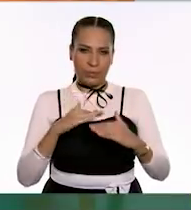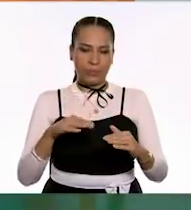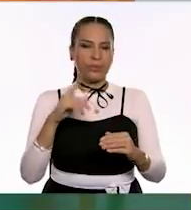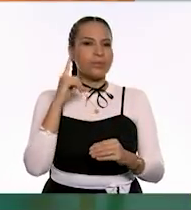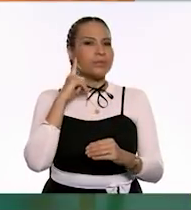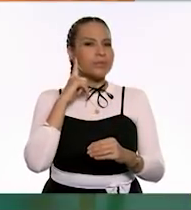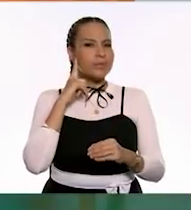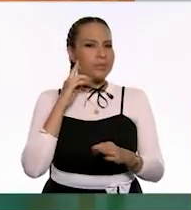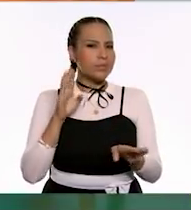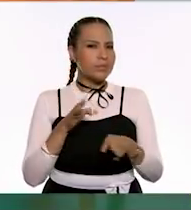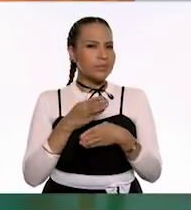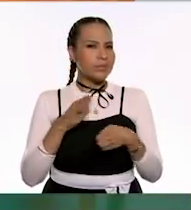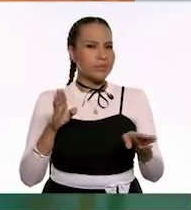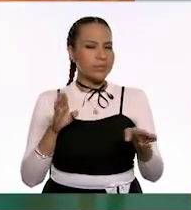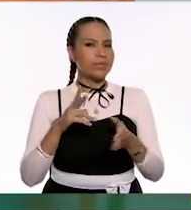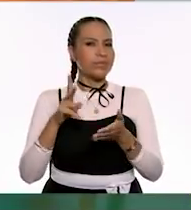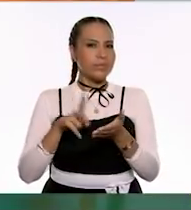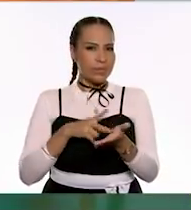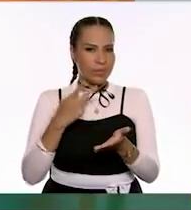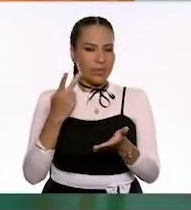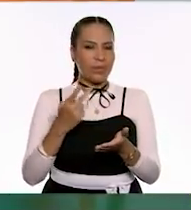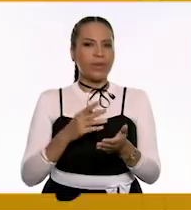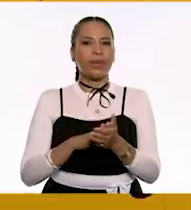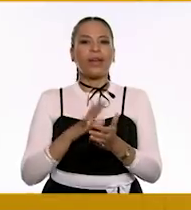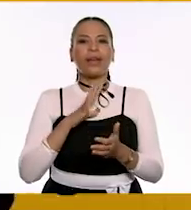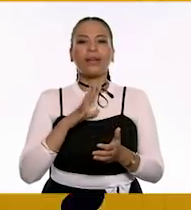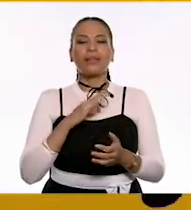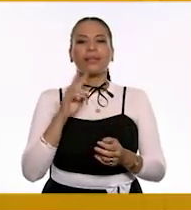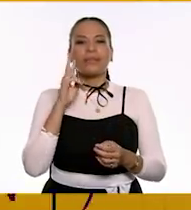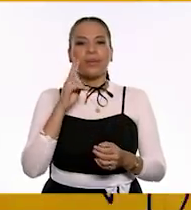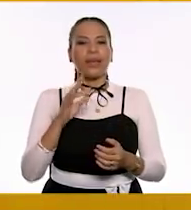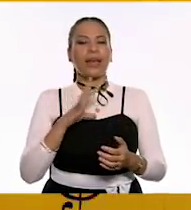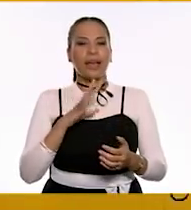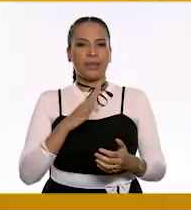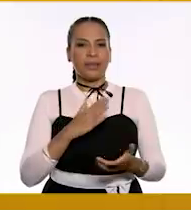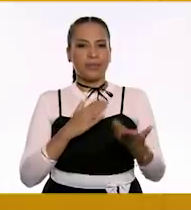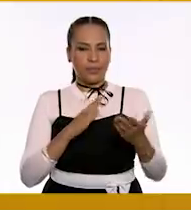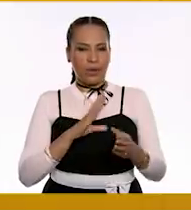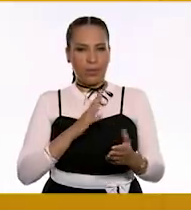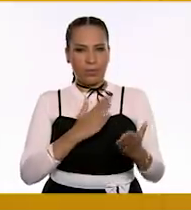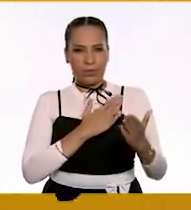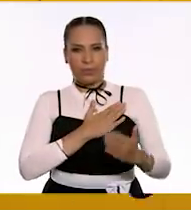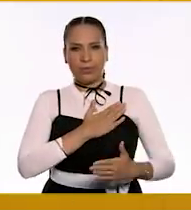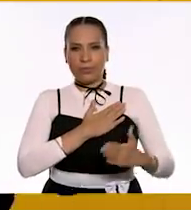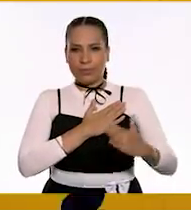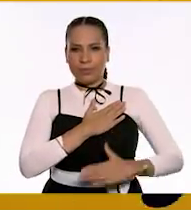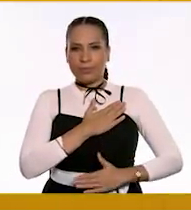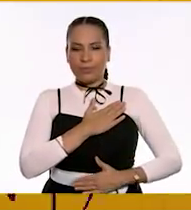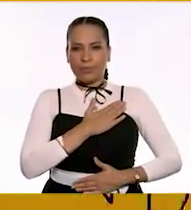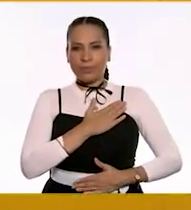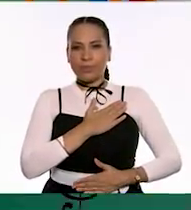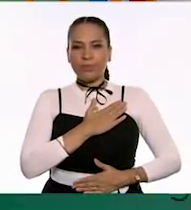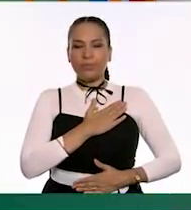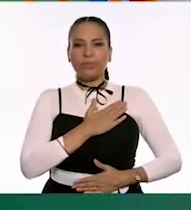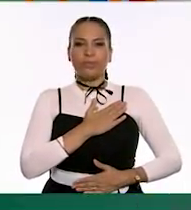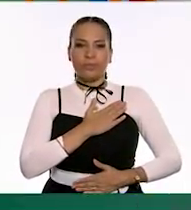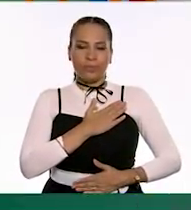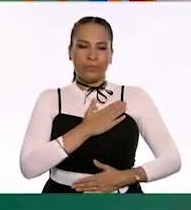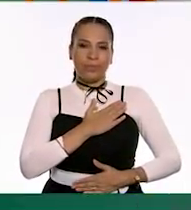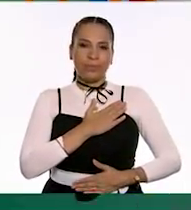Escuchen la música una vez más con las manos puestas en el corazón y en la panza o el